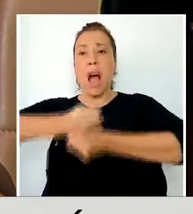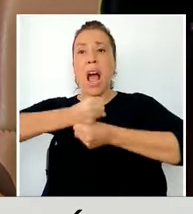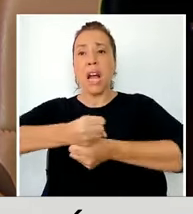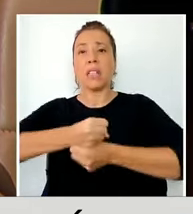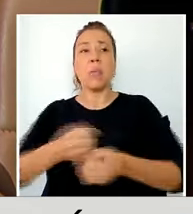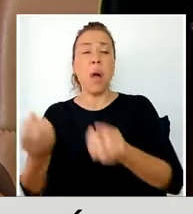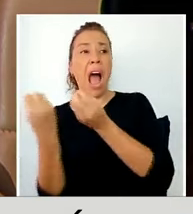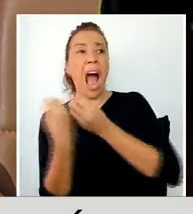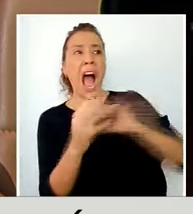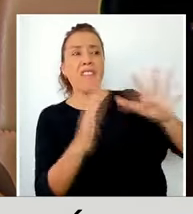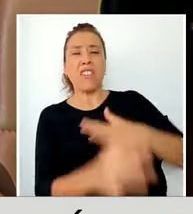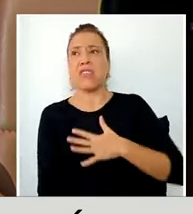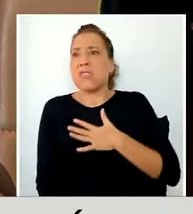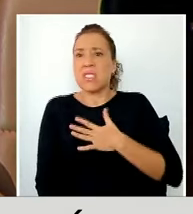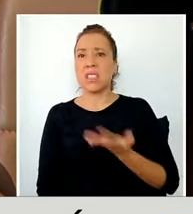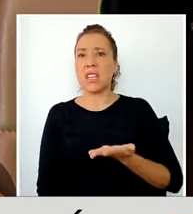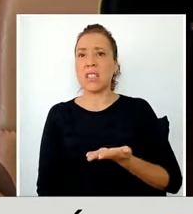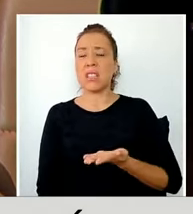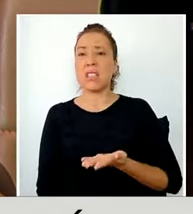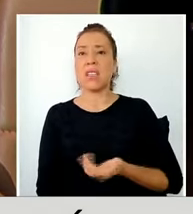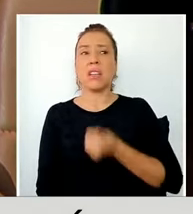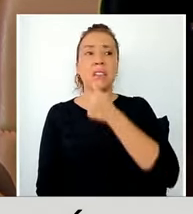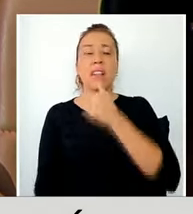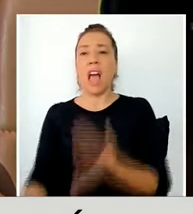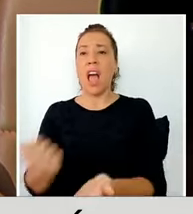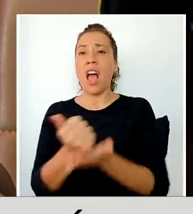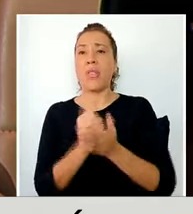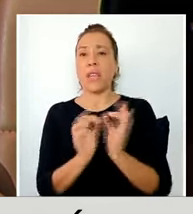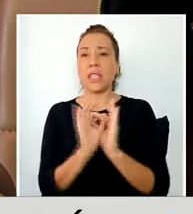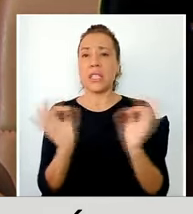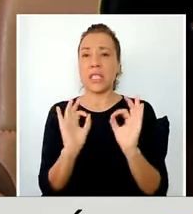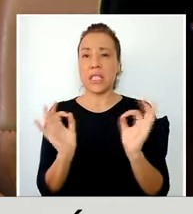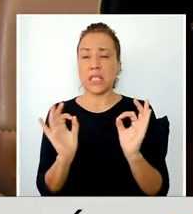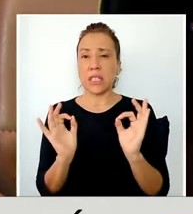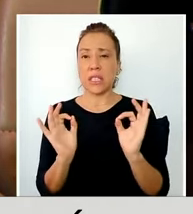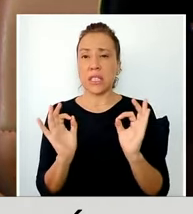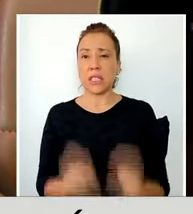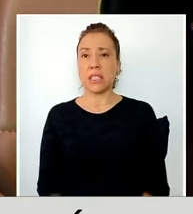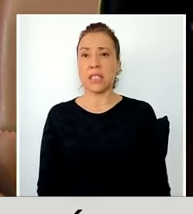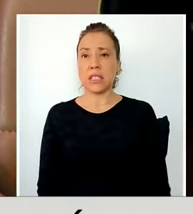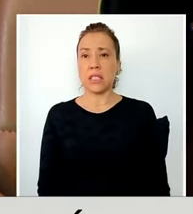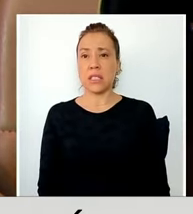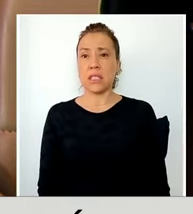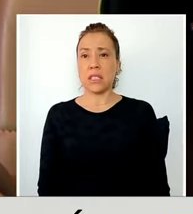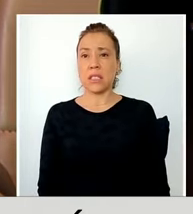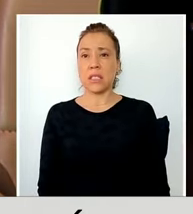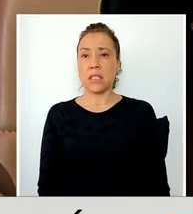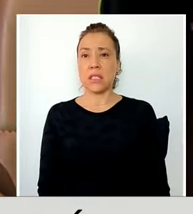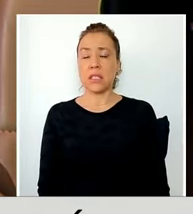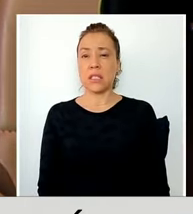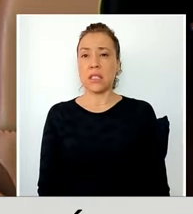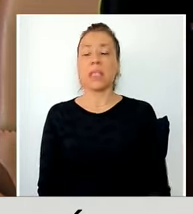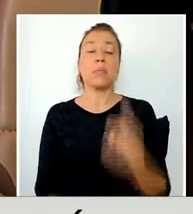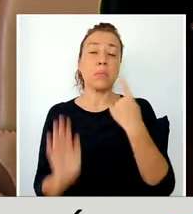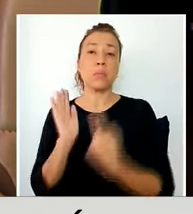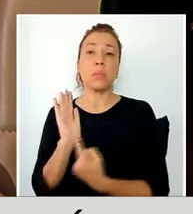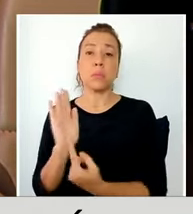sienten por la falta de ayuda que no están recibiendo Y para muestra un botón